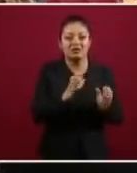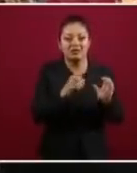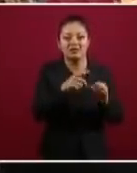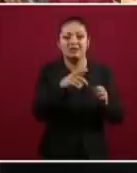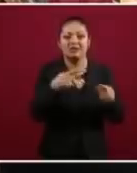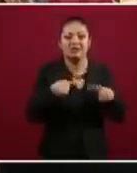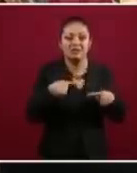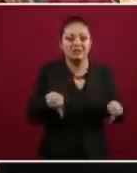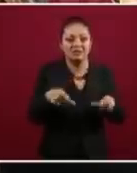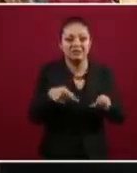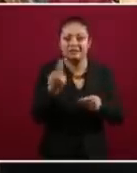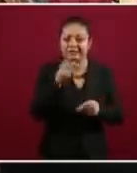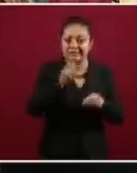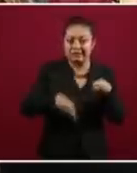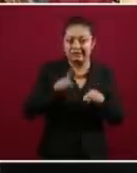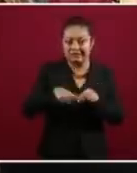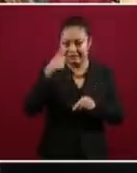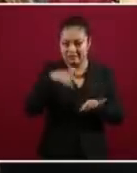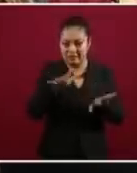ambulantes.